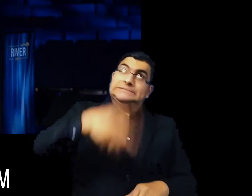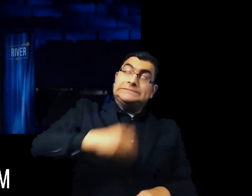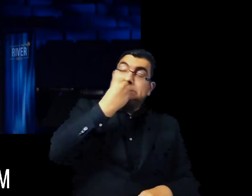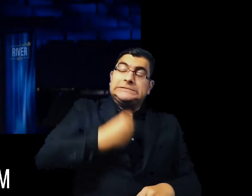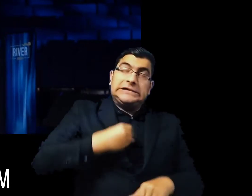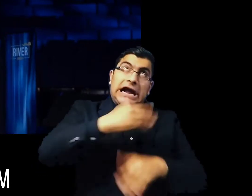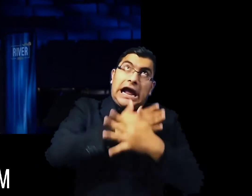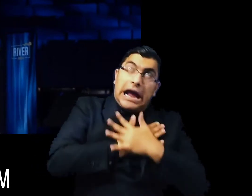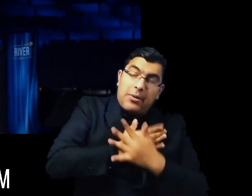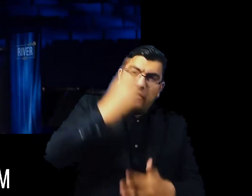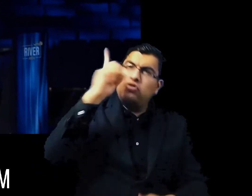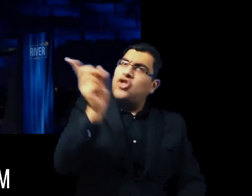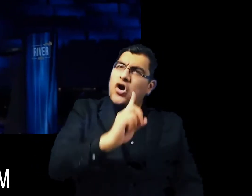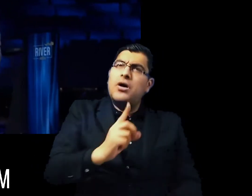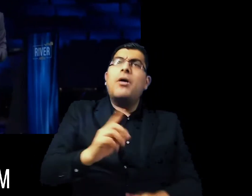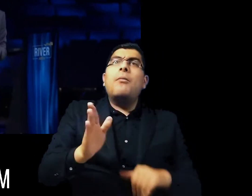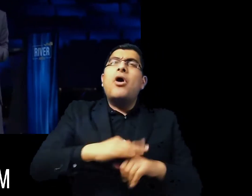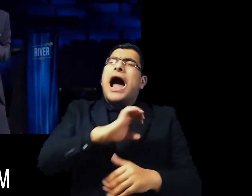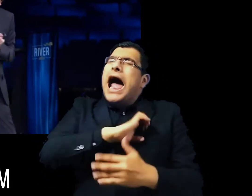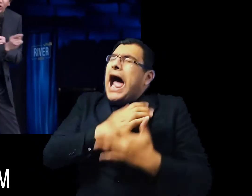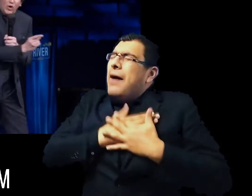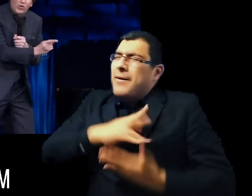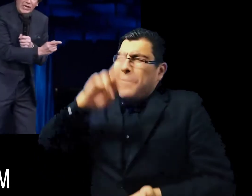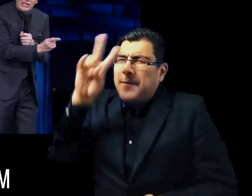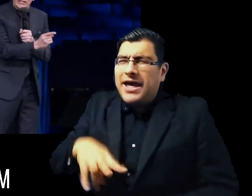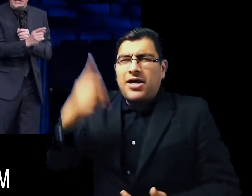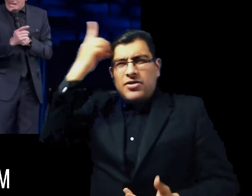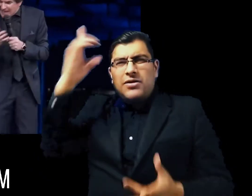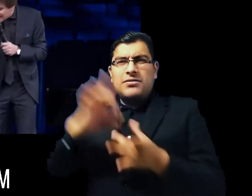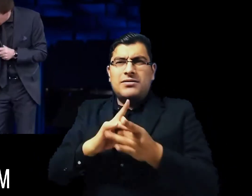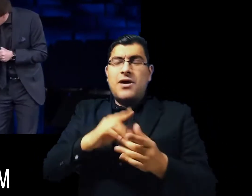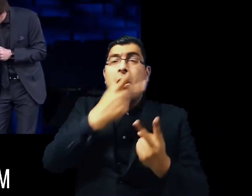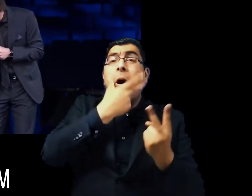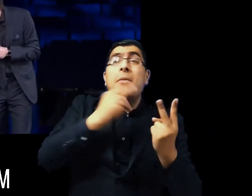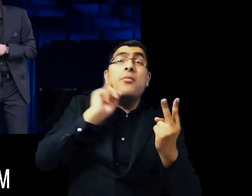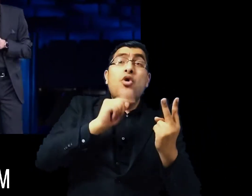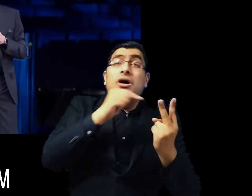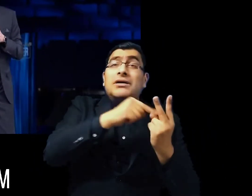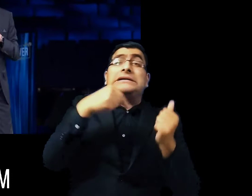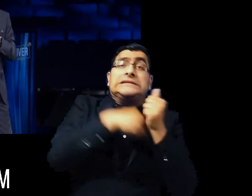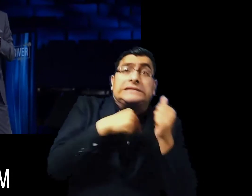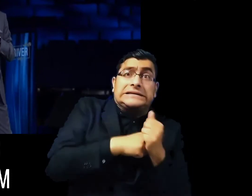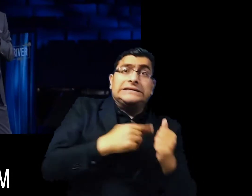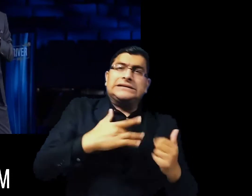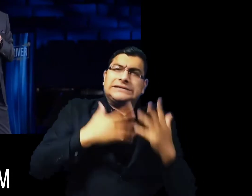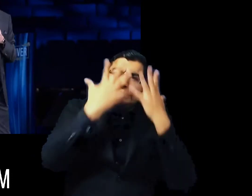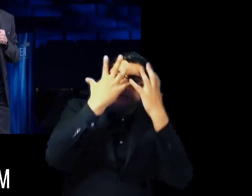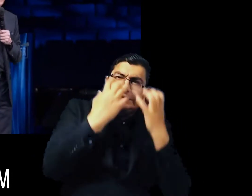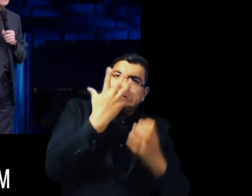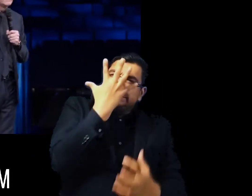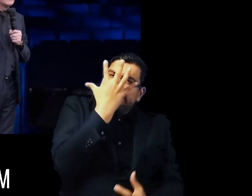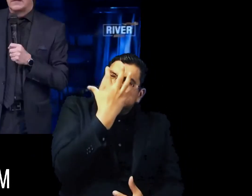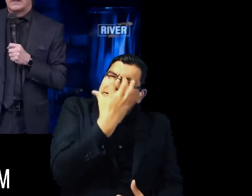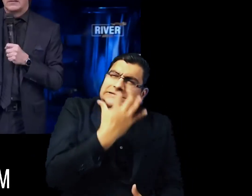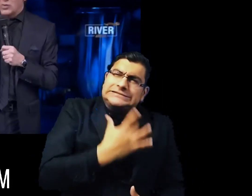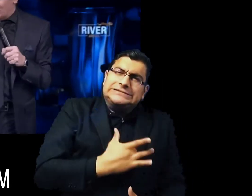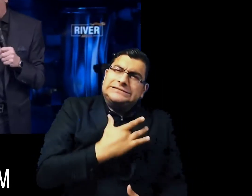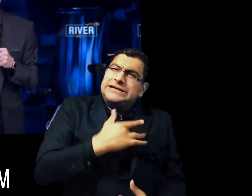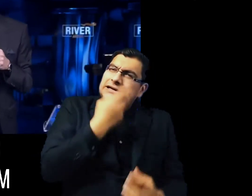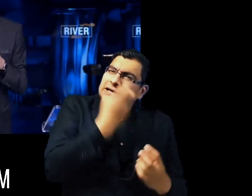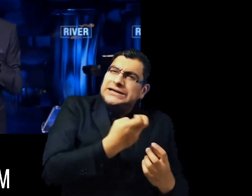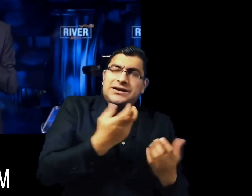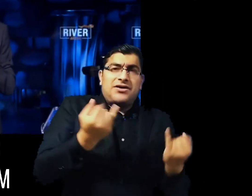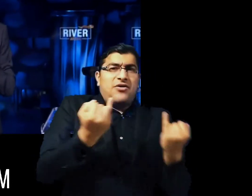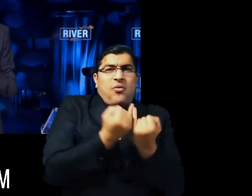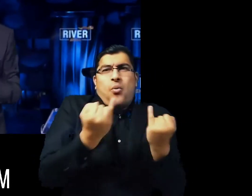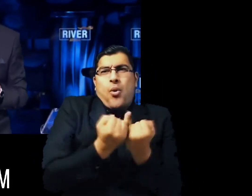Adán y Eva no pudieron disimular su vano intento de esconderse. El quebranto era evidente en su rostro. Yo he estado